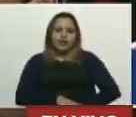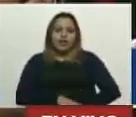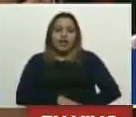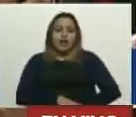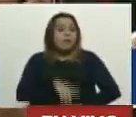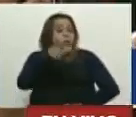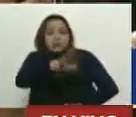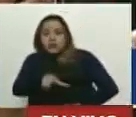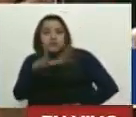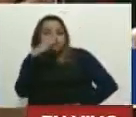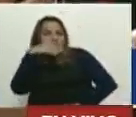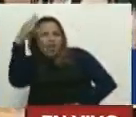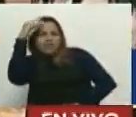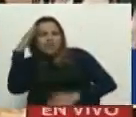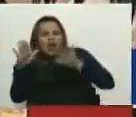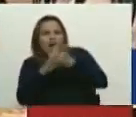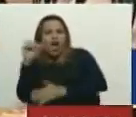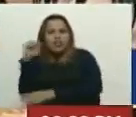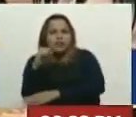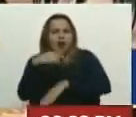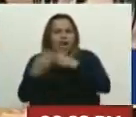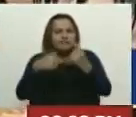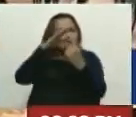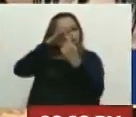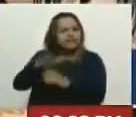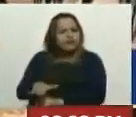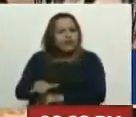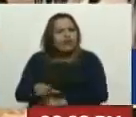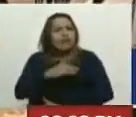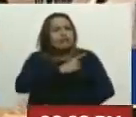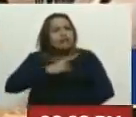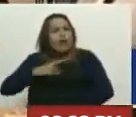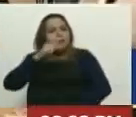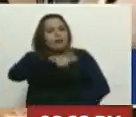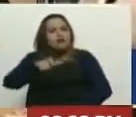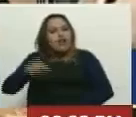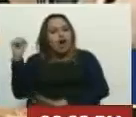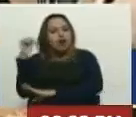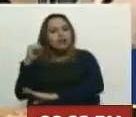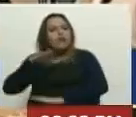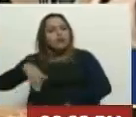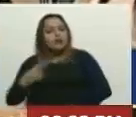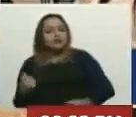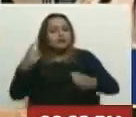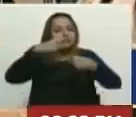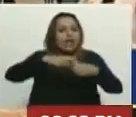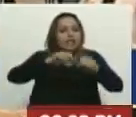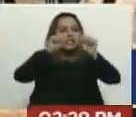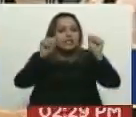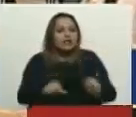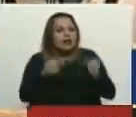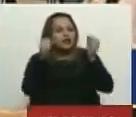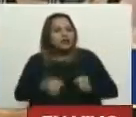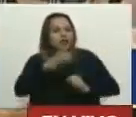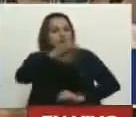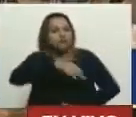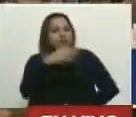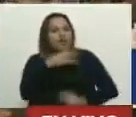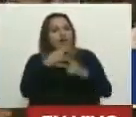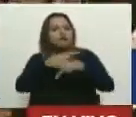discriminación. Desearíamos también que nuestra población pudiera estar incluida y amparada en el sistema de seguridad social